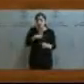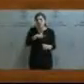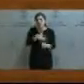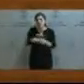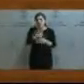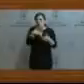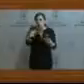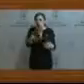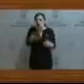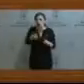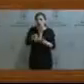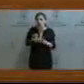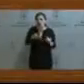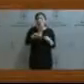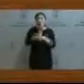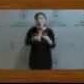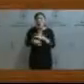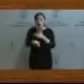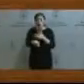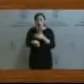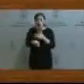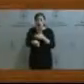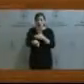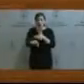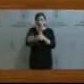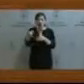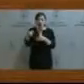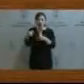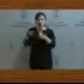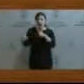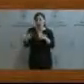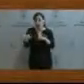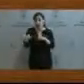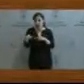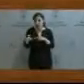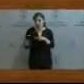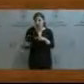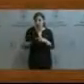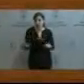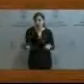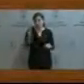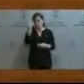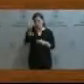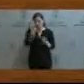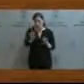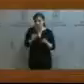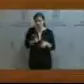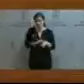pasamos de un sistema de gestión gerencialista a uno caciquil. Piensen así